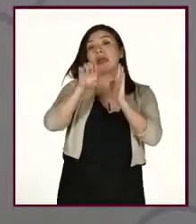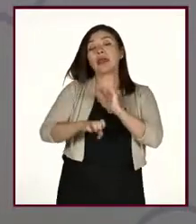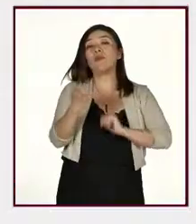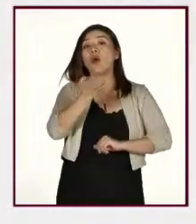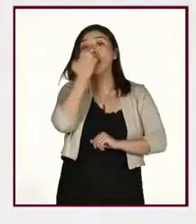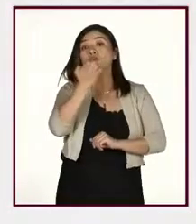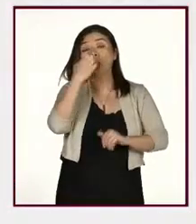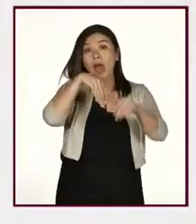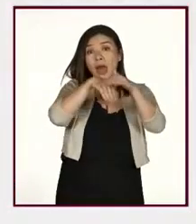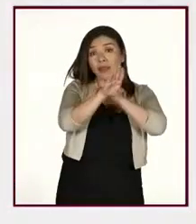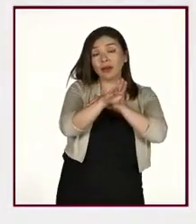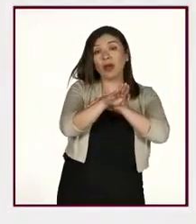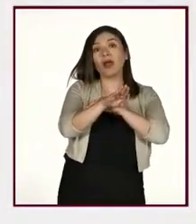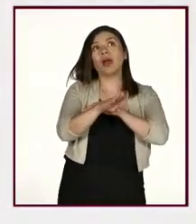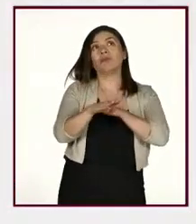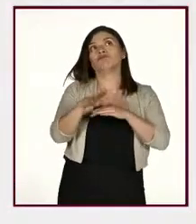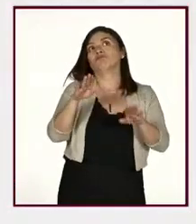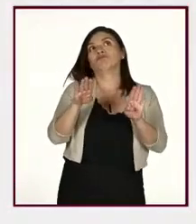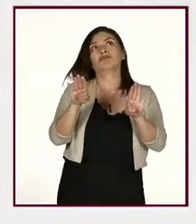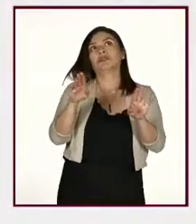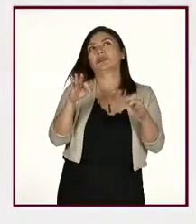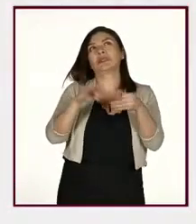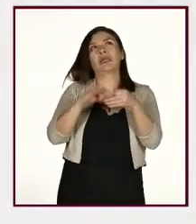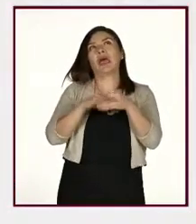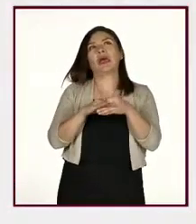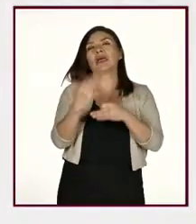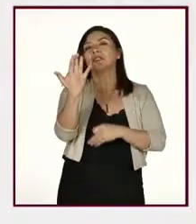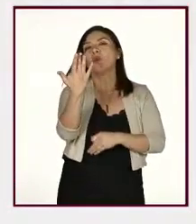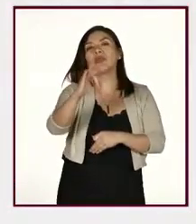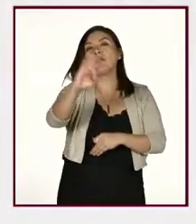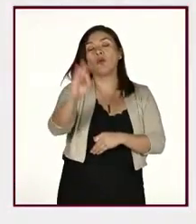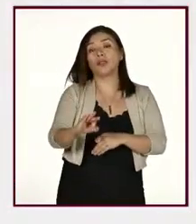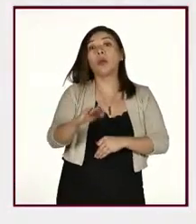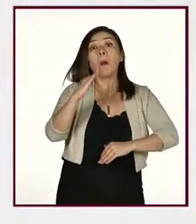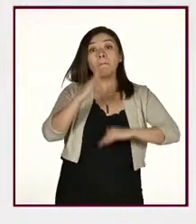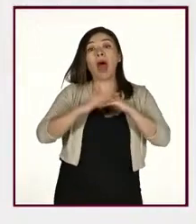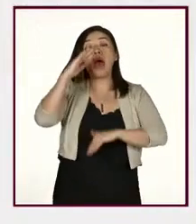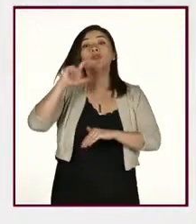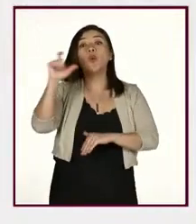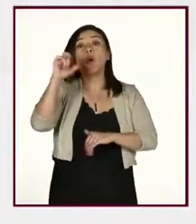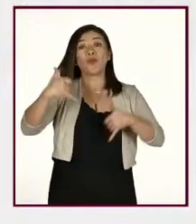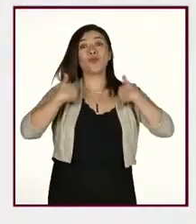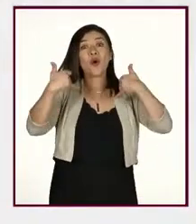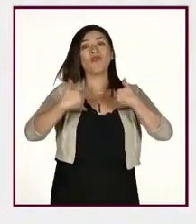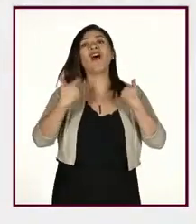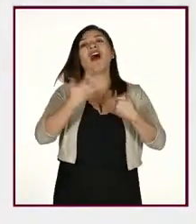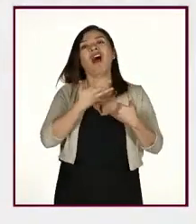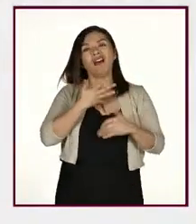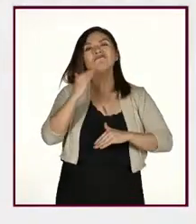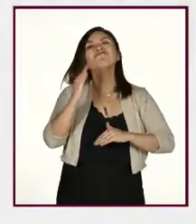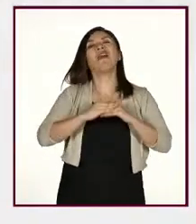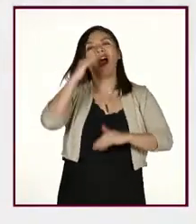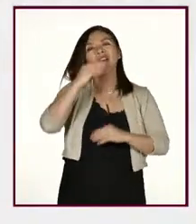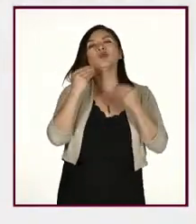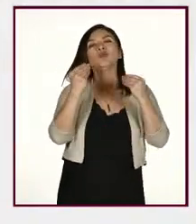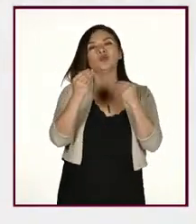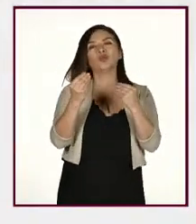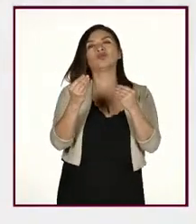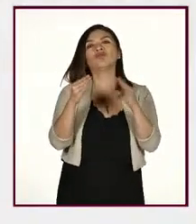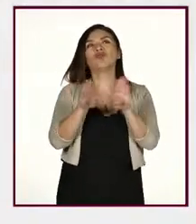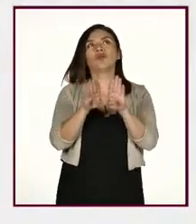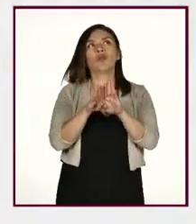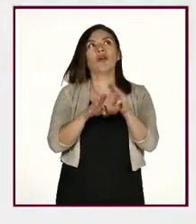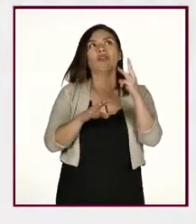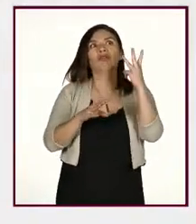escolar de 2 a 1 y ya incluso entrando a la adolescencia aumenta, ¿no? Una tasa, una relación